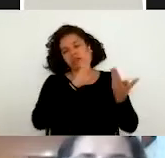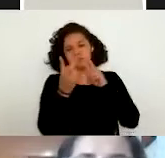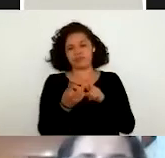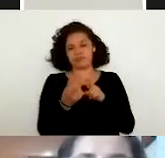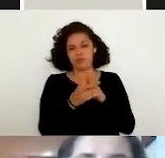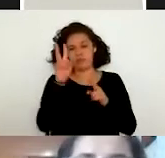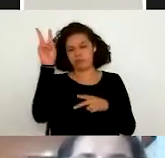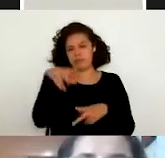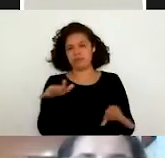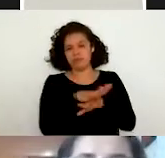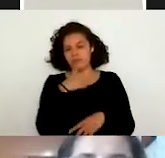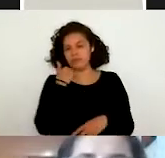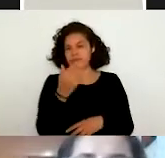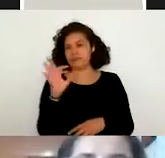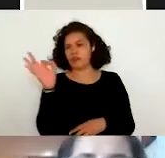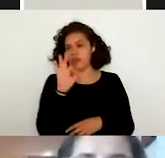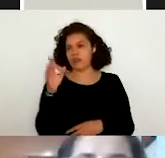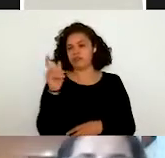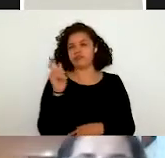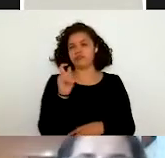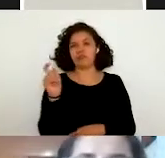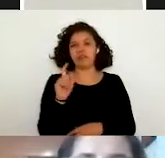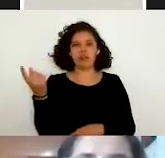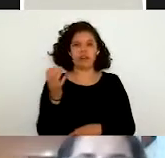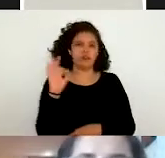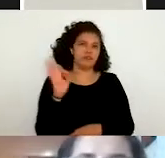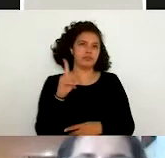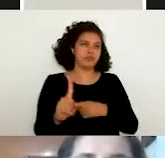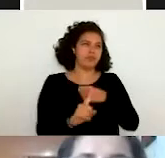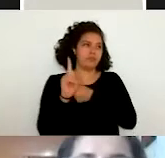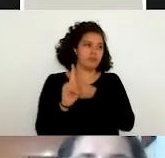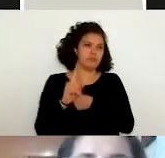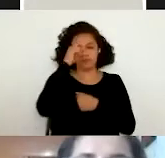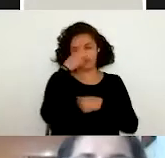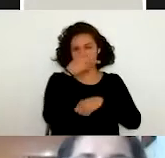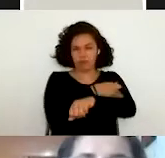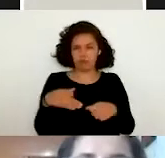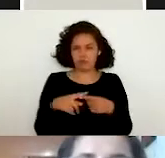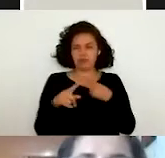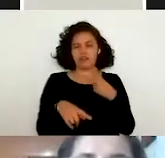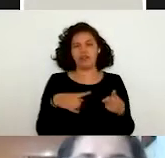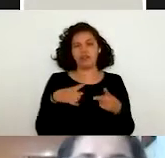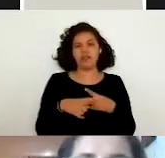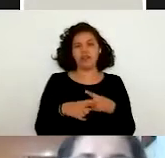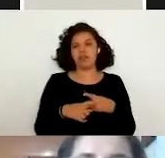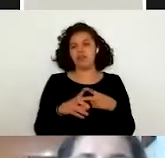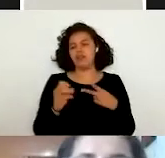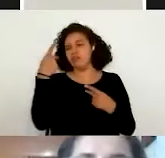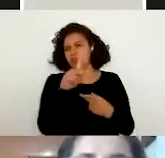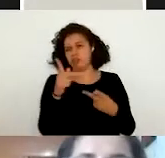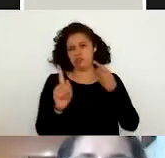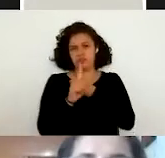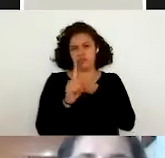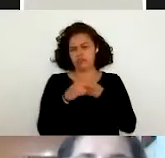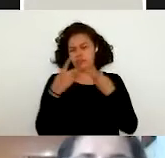cambiar, ya sea que solo sea una problemática en una familia o una problemática que tenga una persona